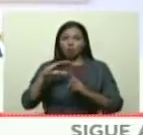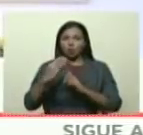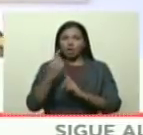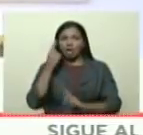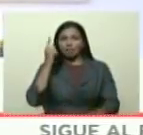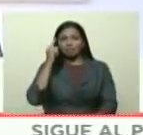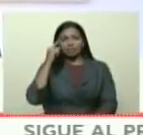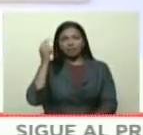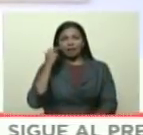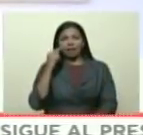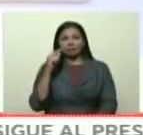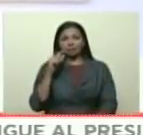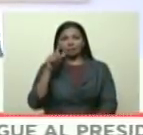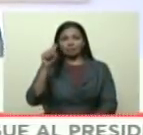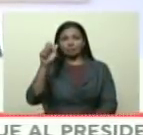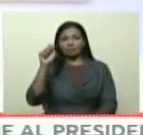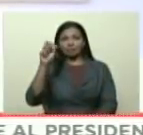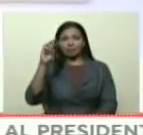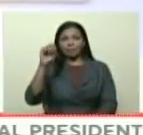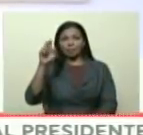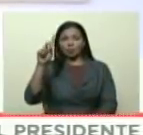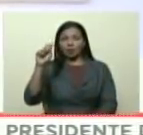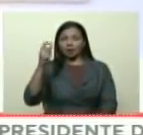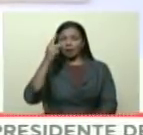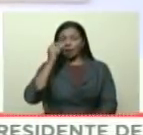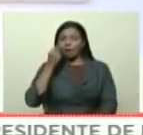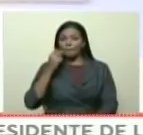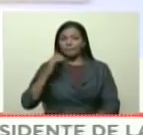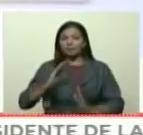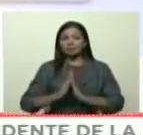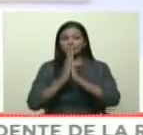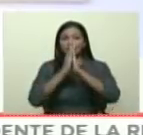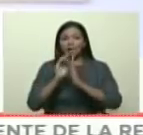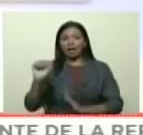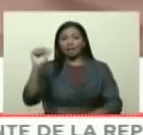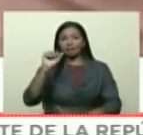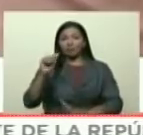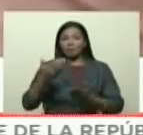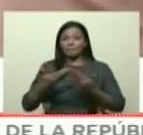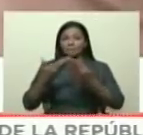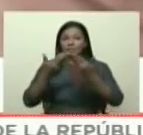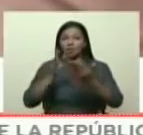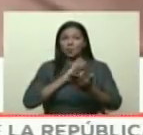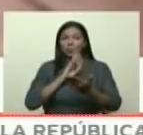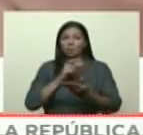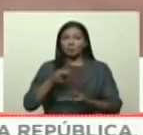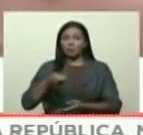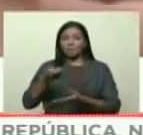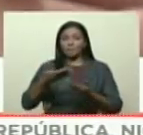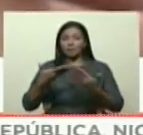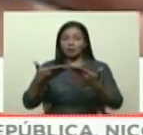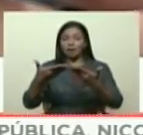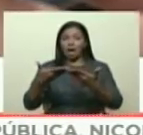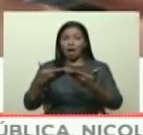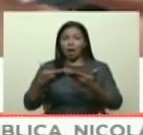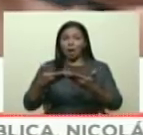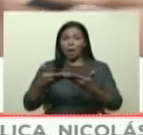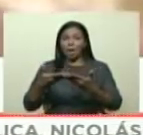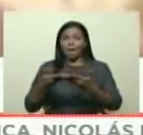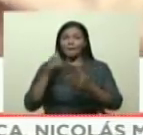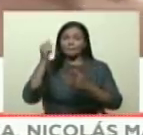Tamunangue, ¿cierto? Día de San Antonio. Me regalaron este bastón para combatir.